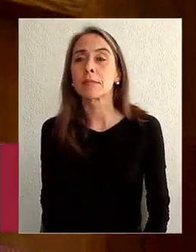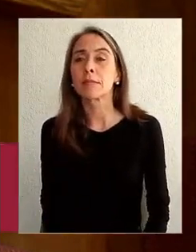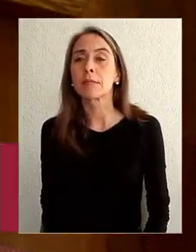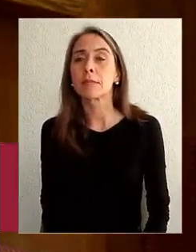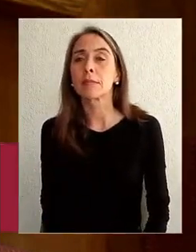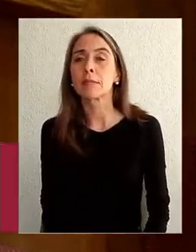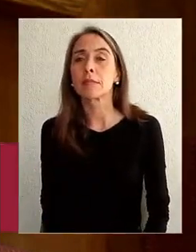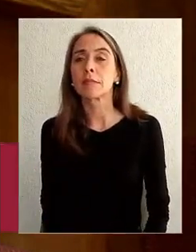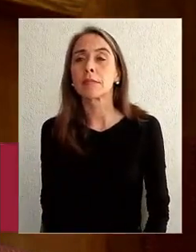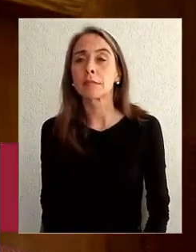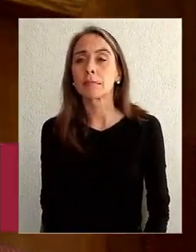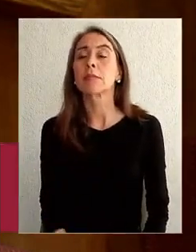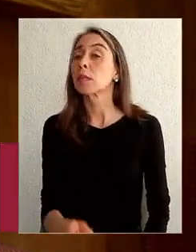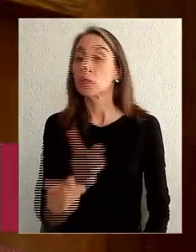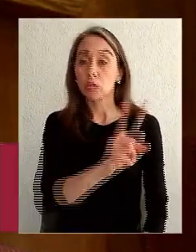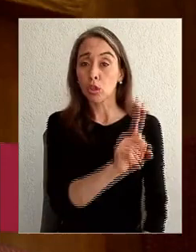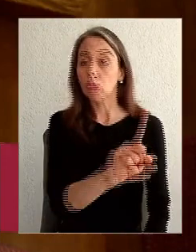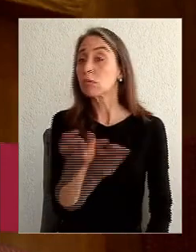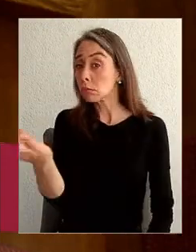Subsecretario, ¿va a responder?